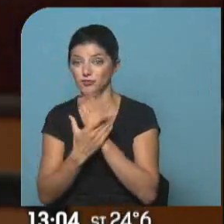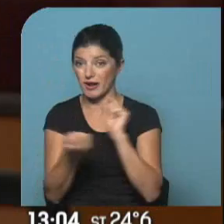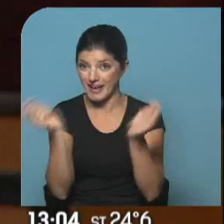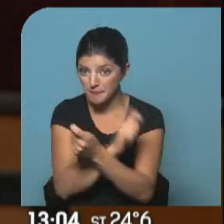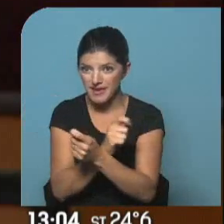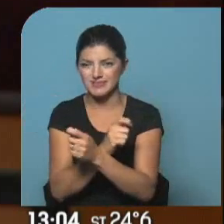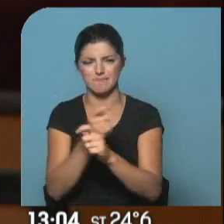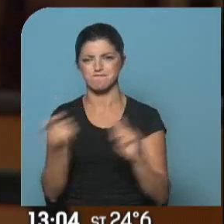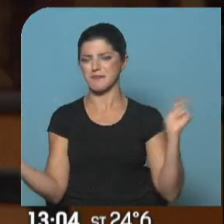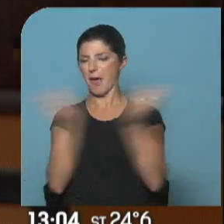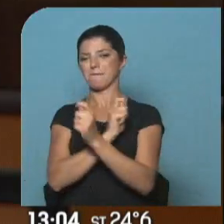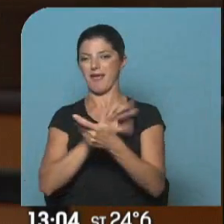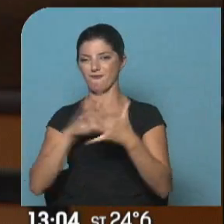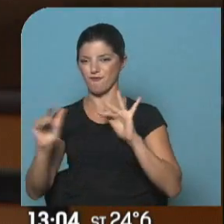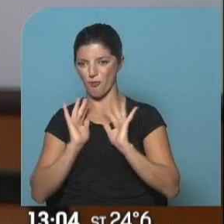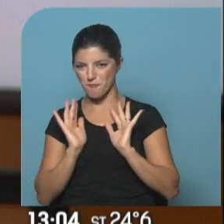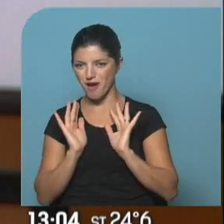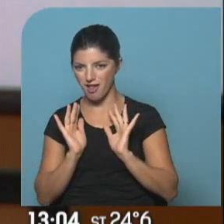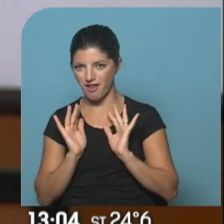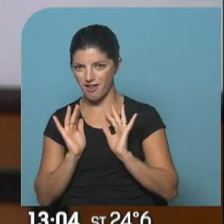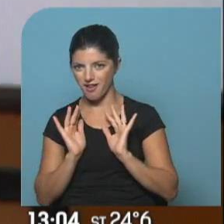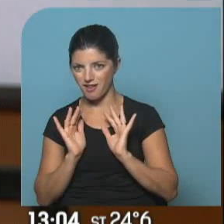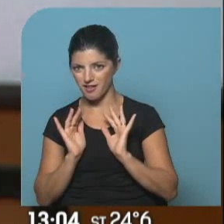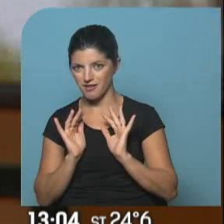ahí vemos muchas más rupturas, mucho más